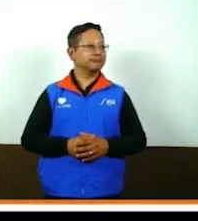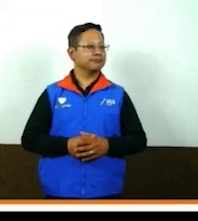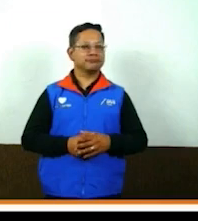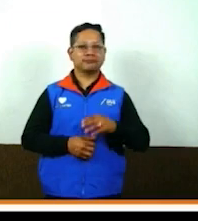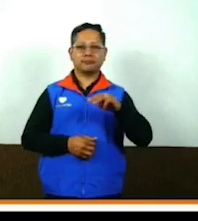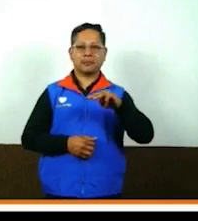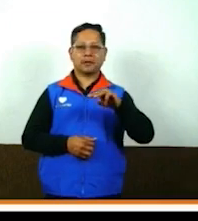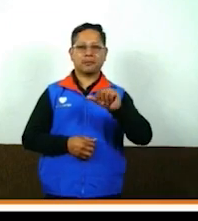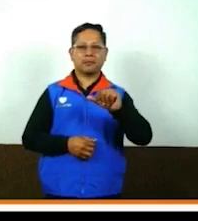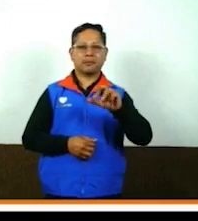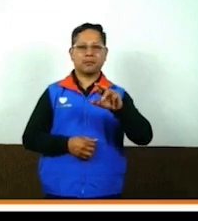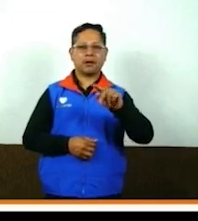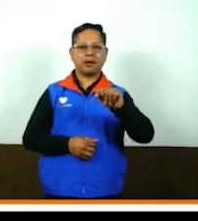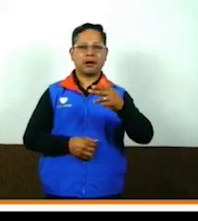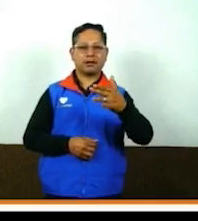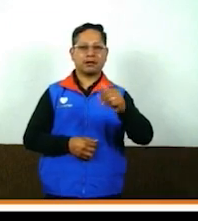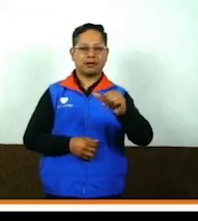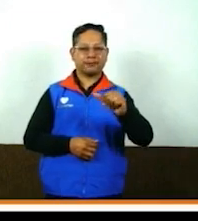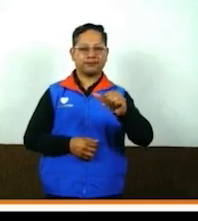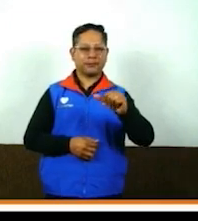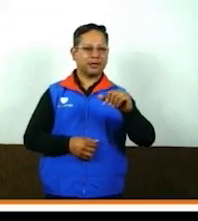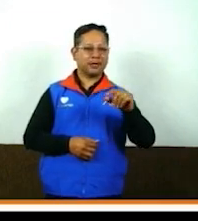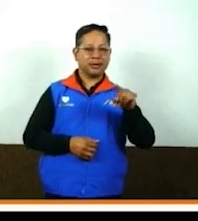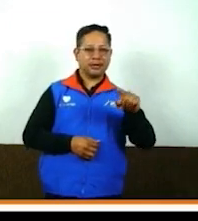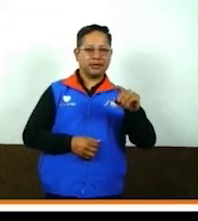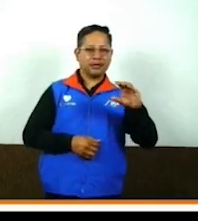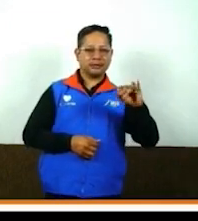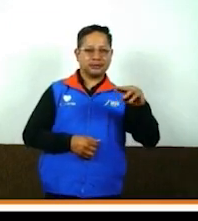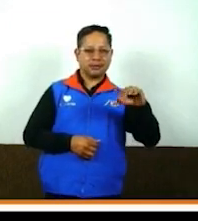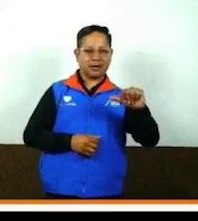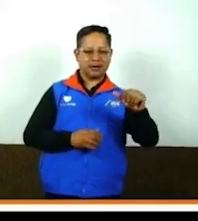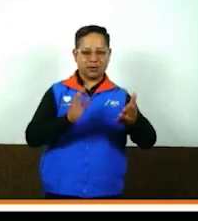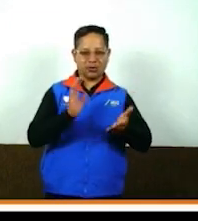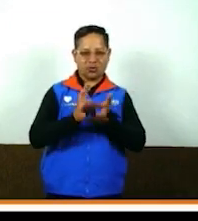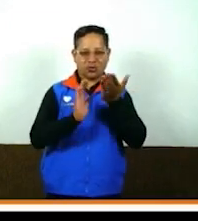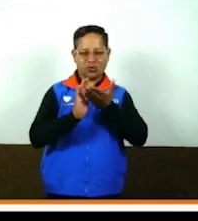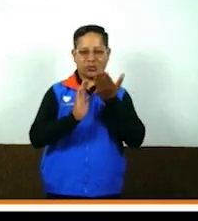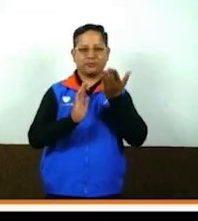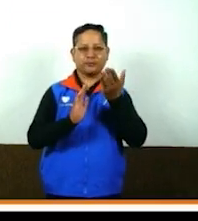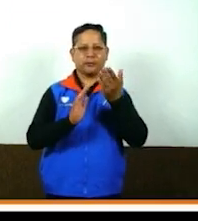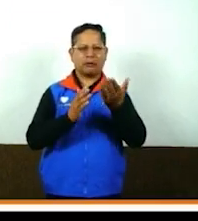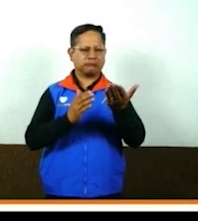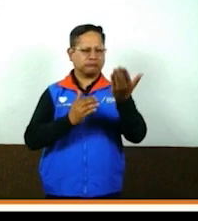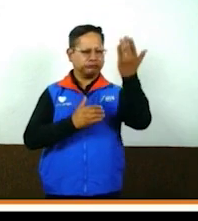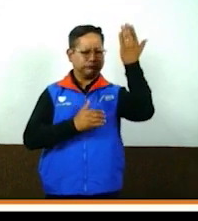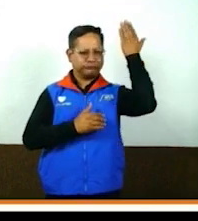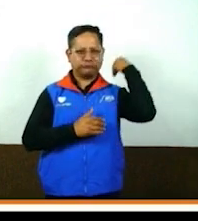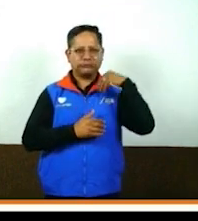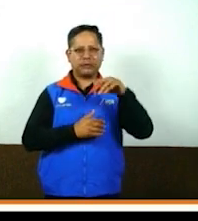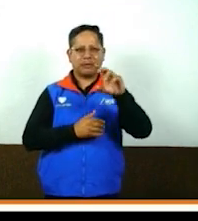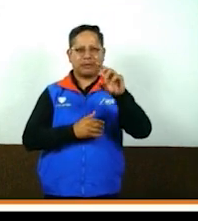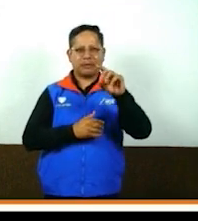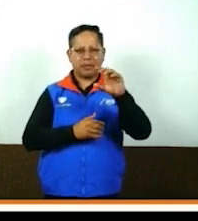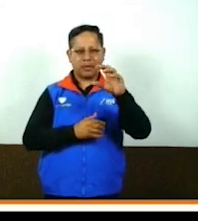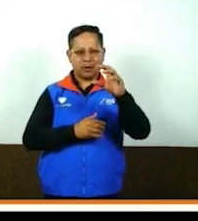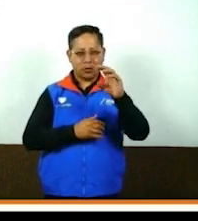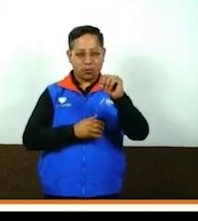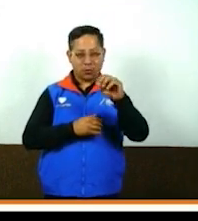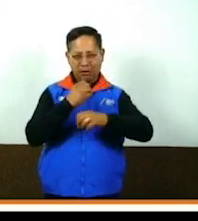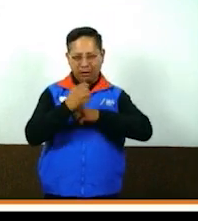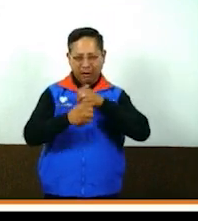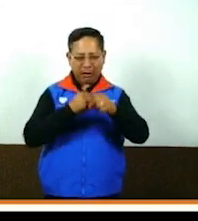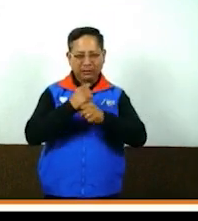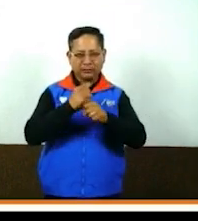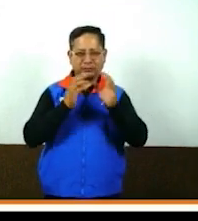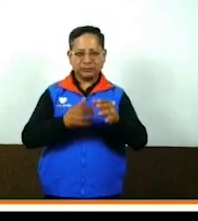Marta Mejía, de CIMAT Consultores. Desde hace 39 años está en nuestro ADN ser